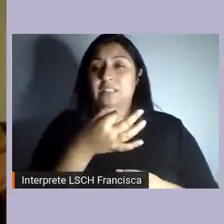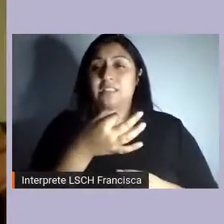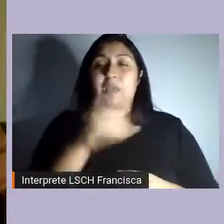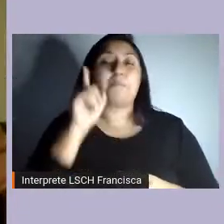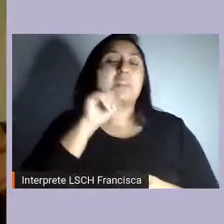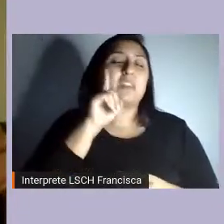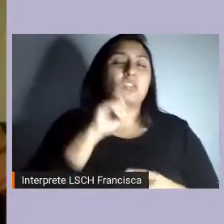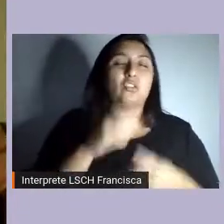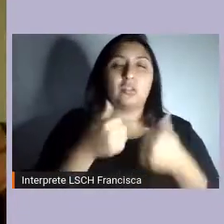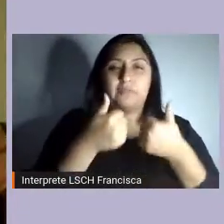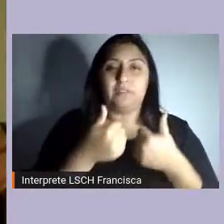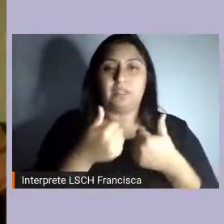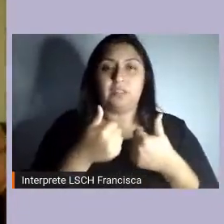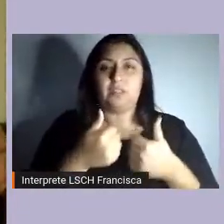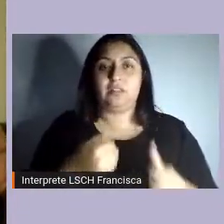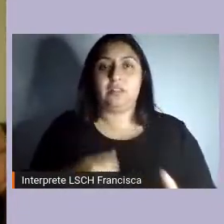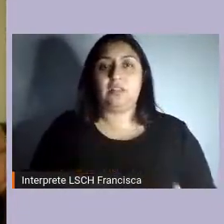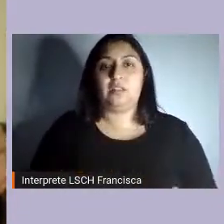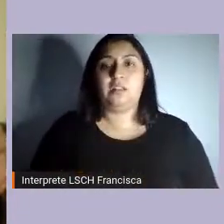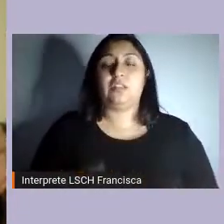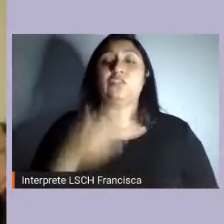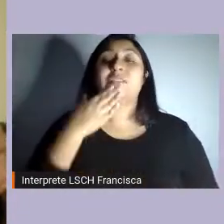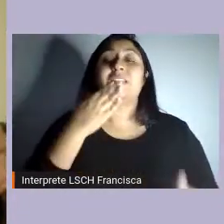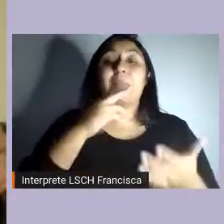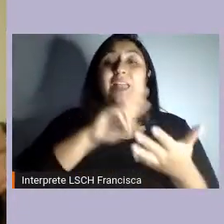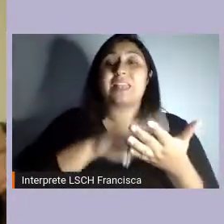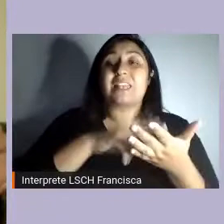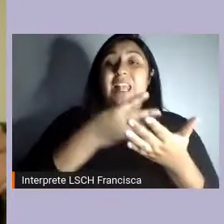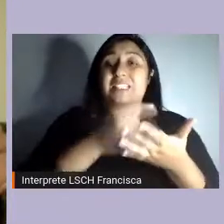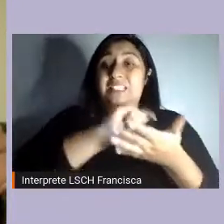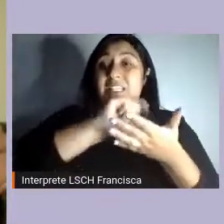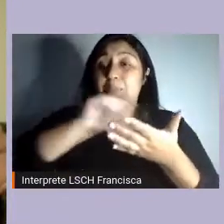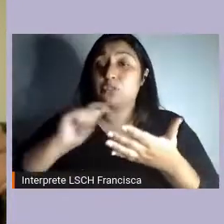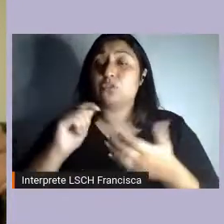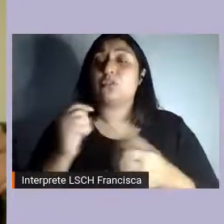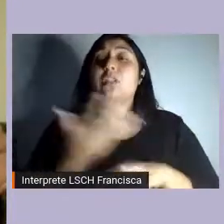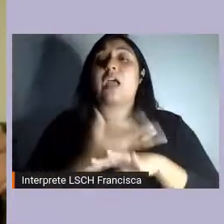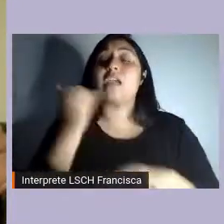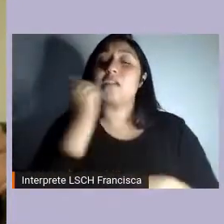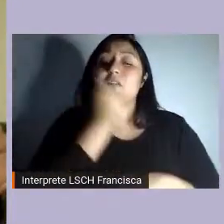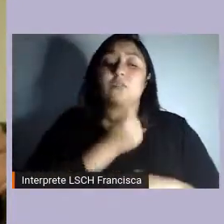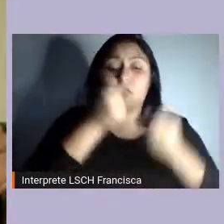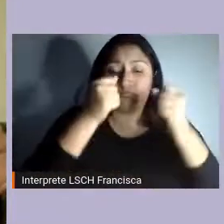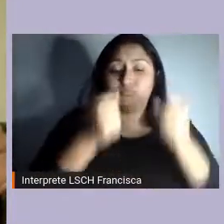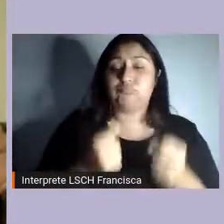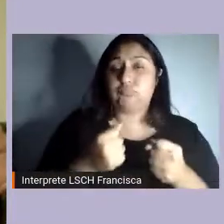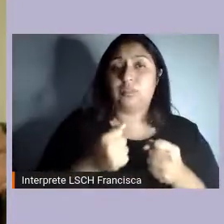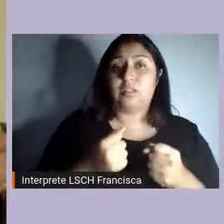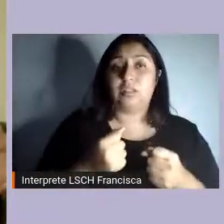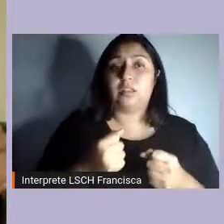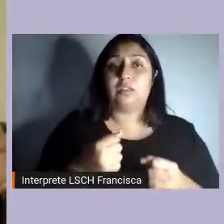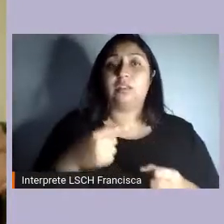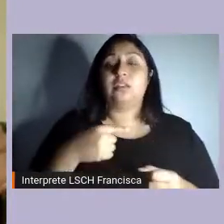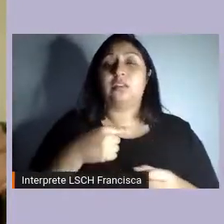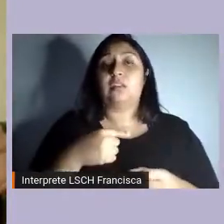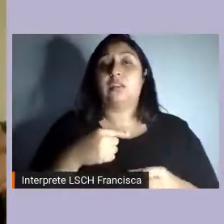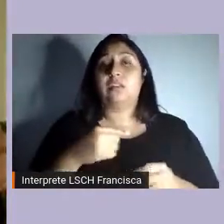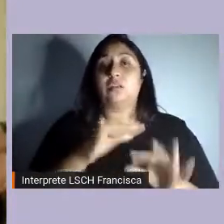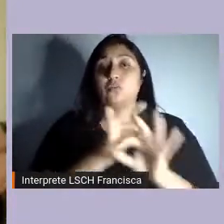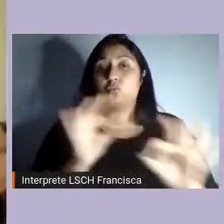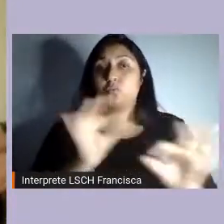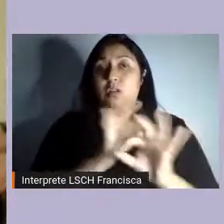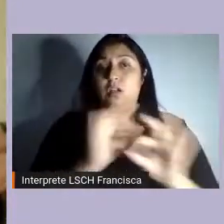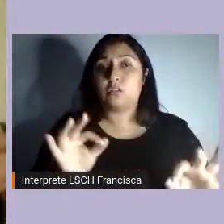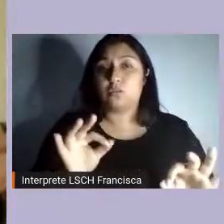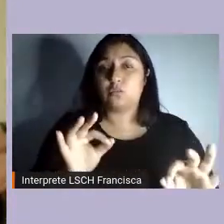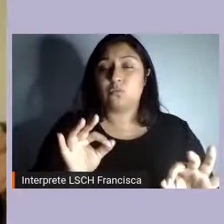en un manuscrito. Entonces, también en la transcripción hay unos errores que de repente pueden ser garrafales. O sea, ella nunca había dicho, mi papá fue